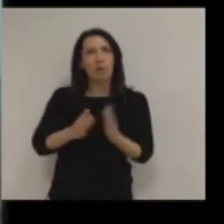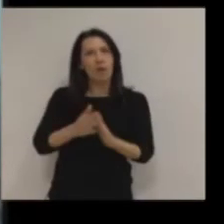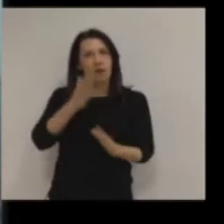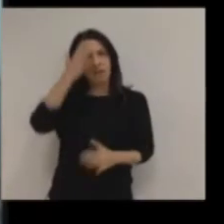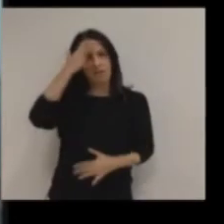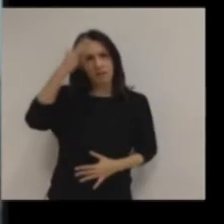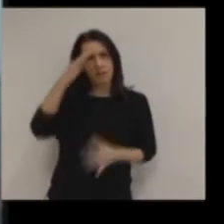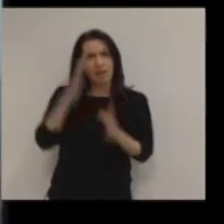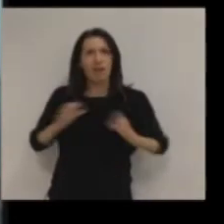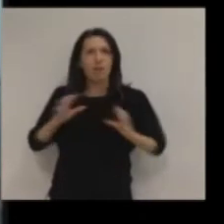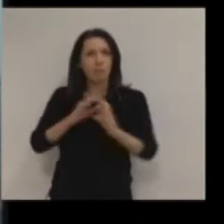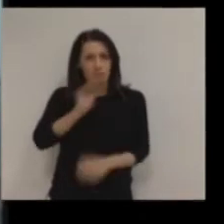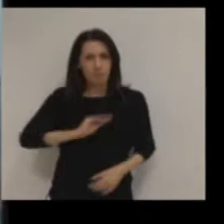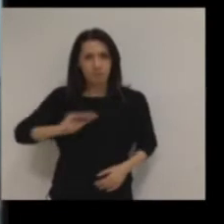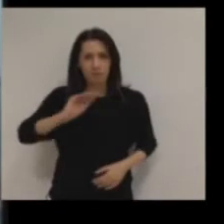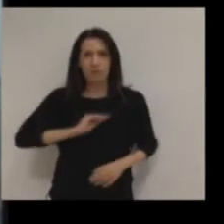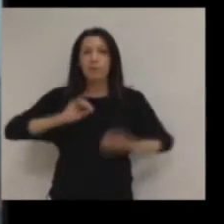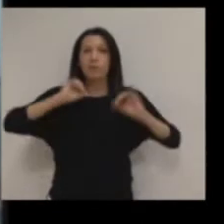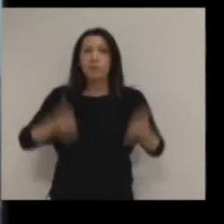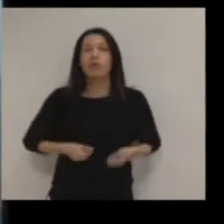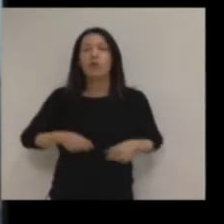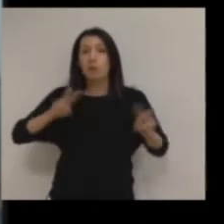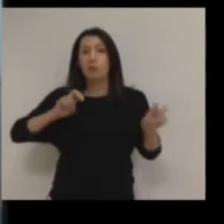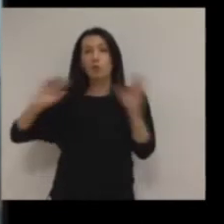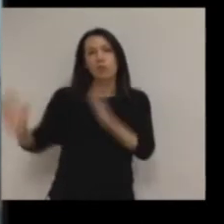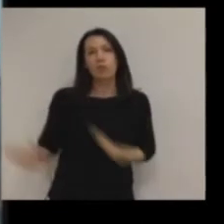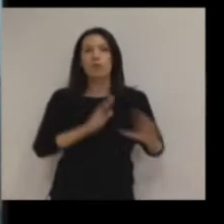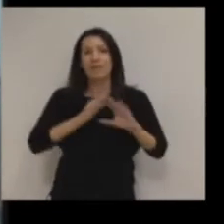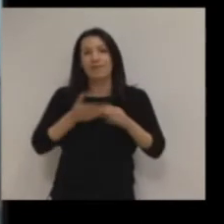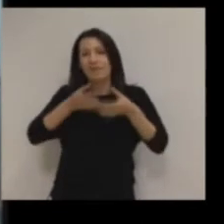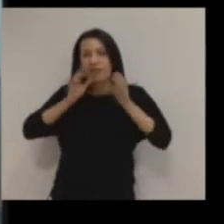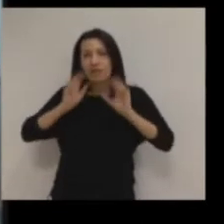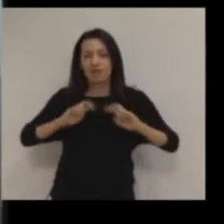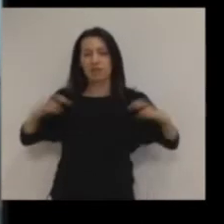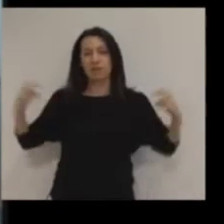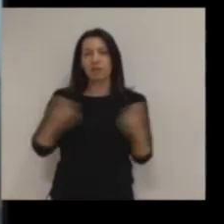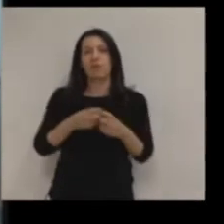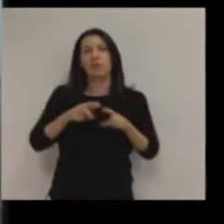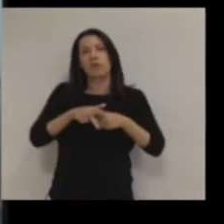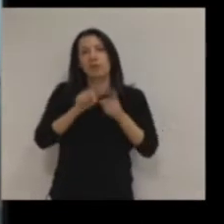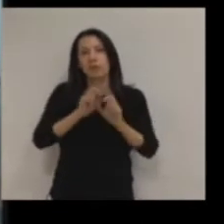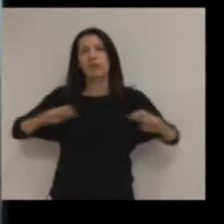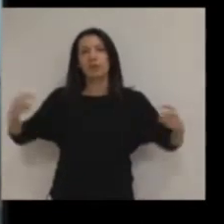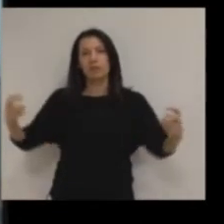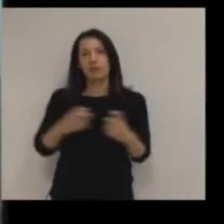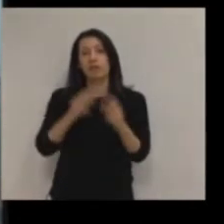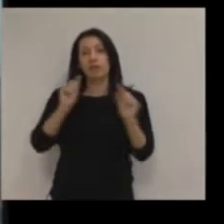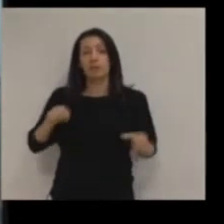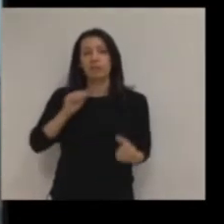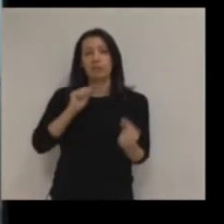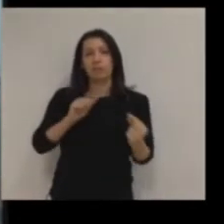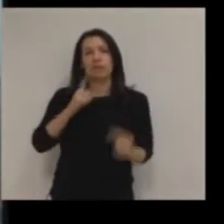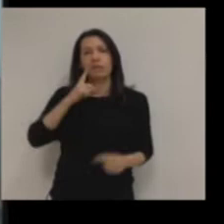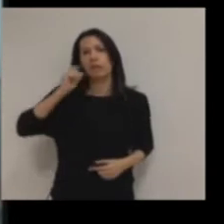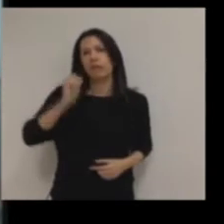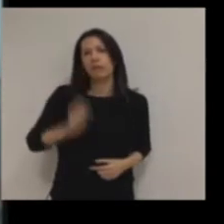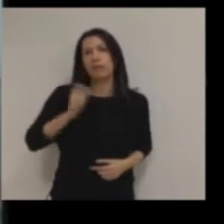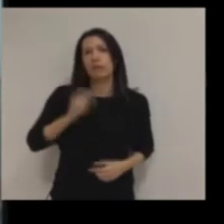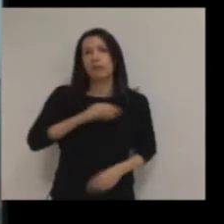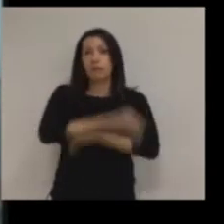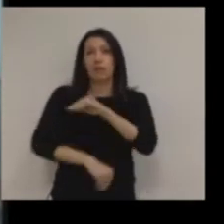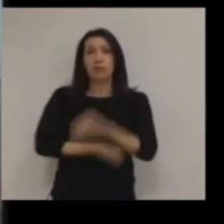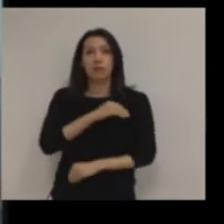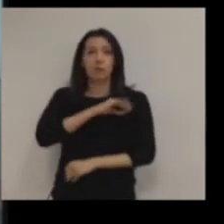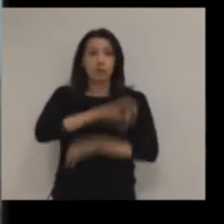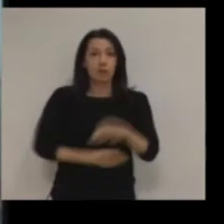ilusión y con ganas las nuevas sesiones de desayunos, talleres y mesas redondas que periódicamente va a